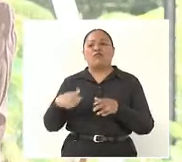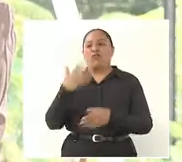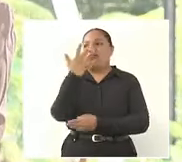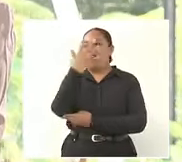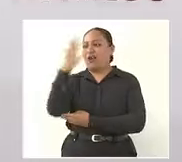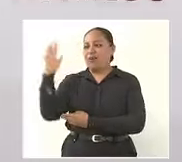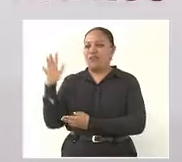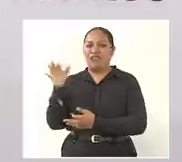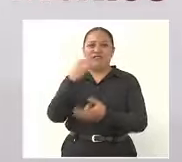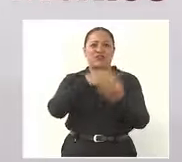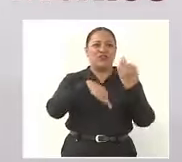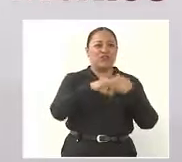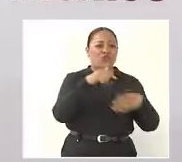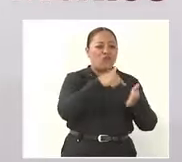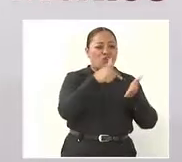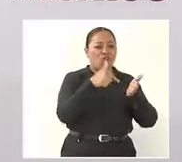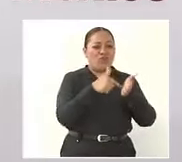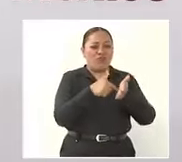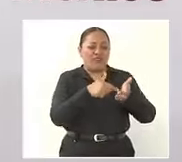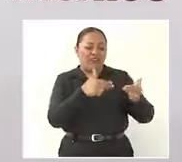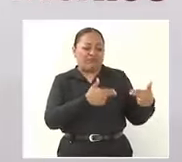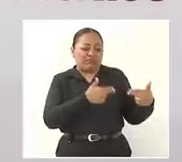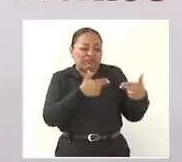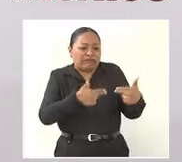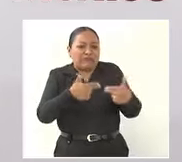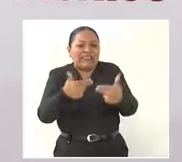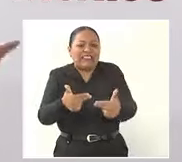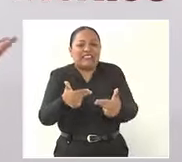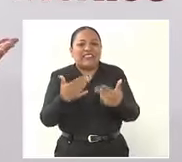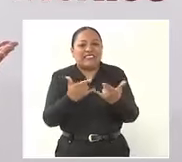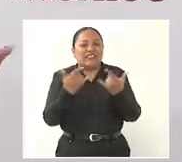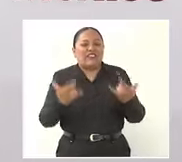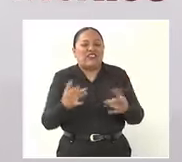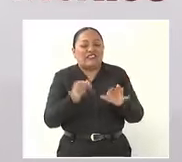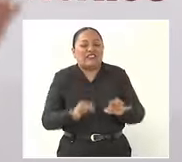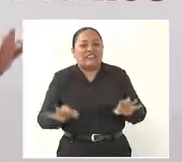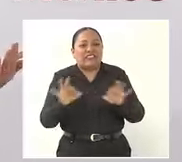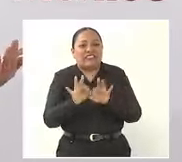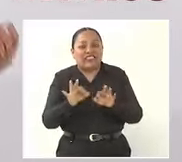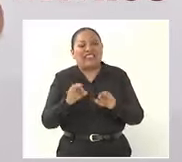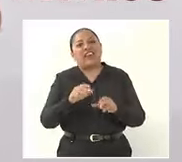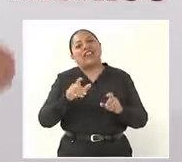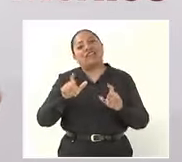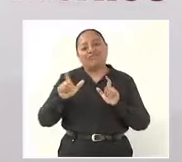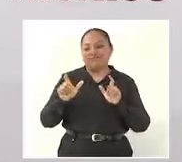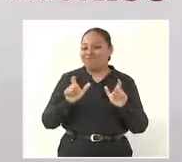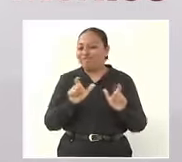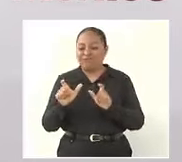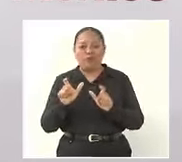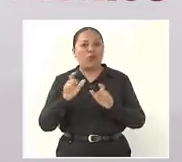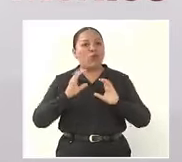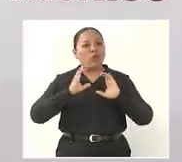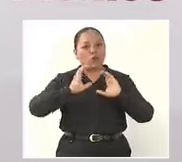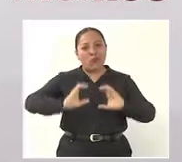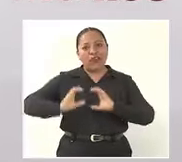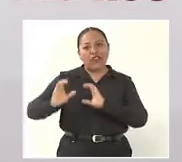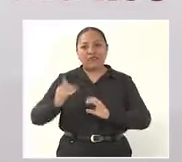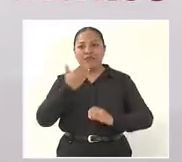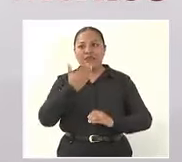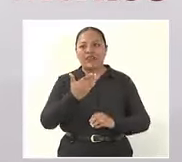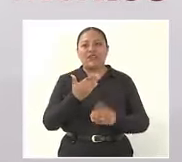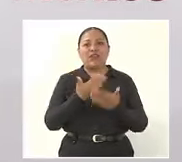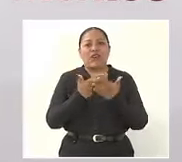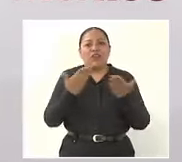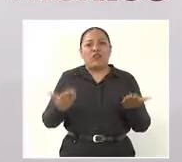patrimonio natural, y lo sabemos porque eso nos va a permitir diseñar andadores verdes y proteger